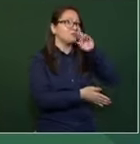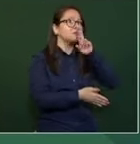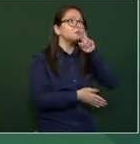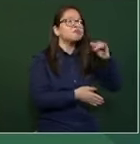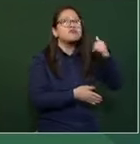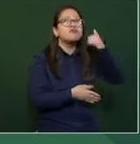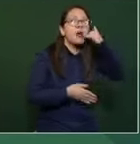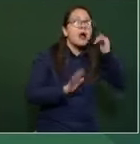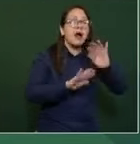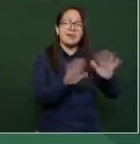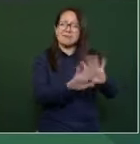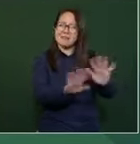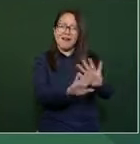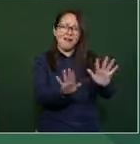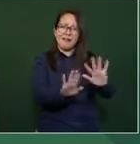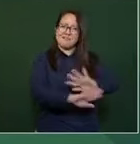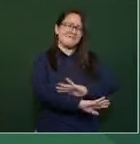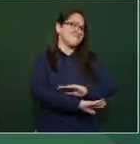Entonces,